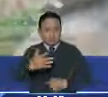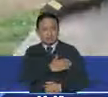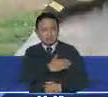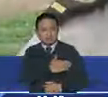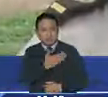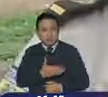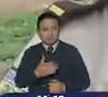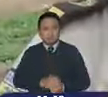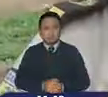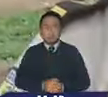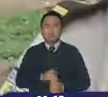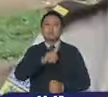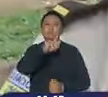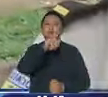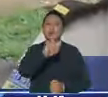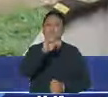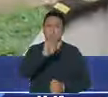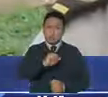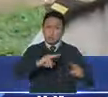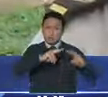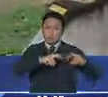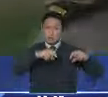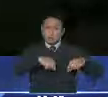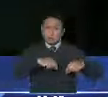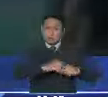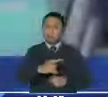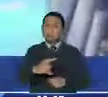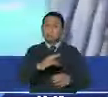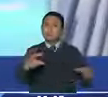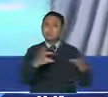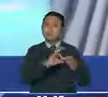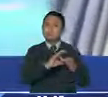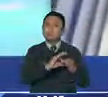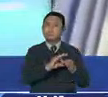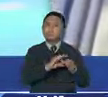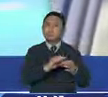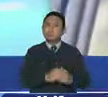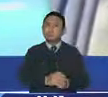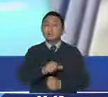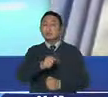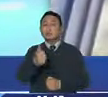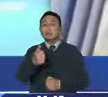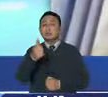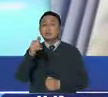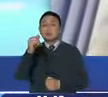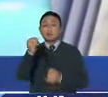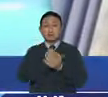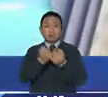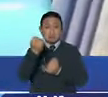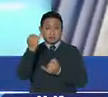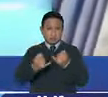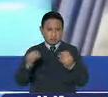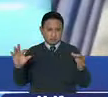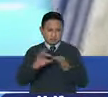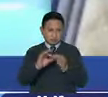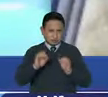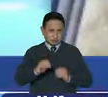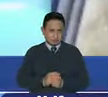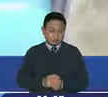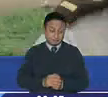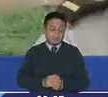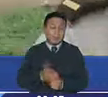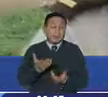Se podría investigar si existiría un nexo entre este nuevo hallazgo y el del fin de semana. Existe una